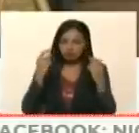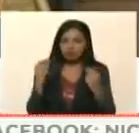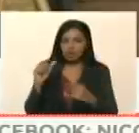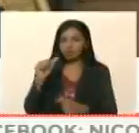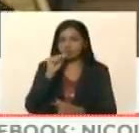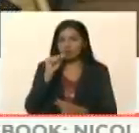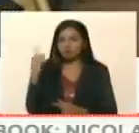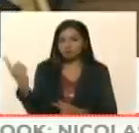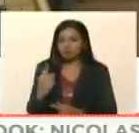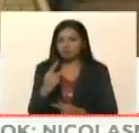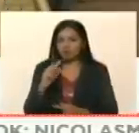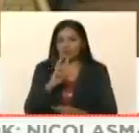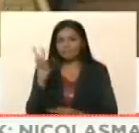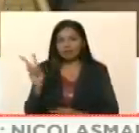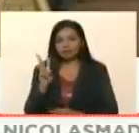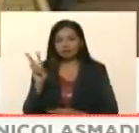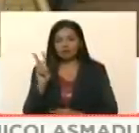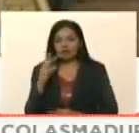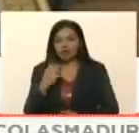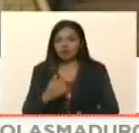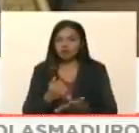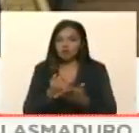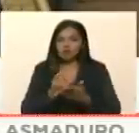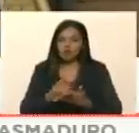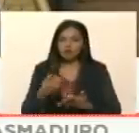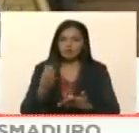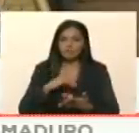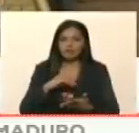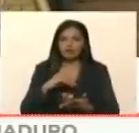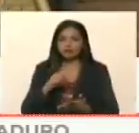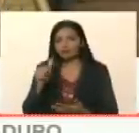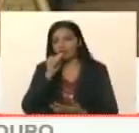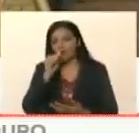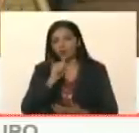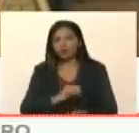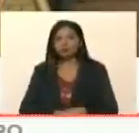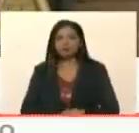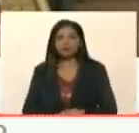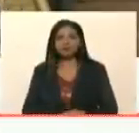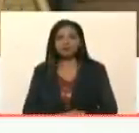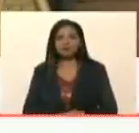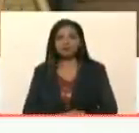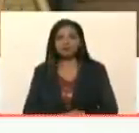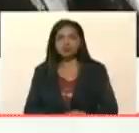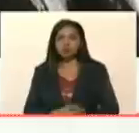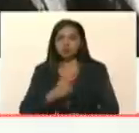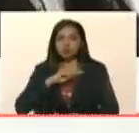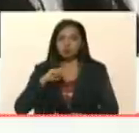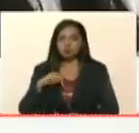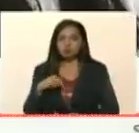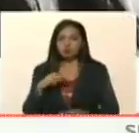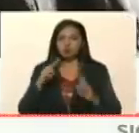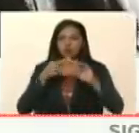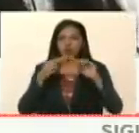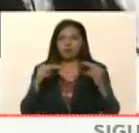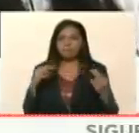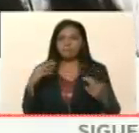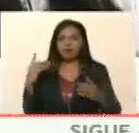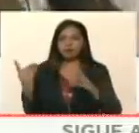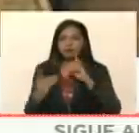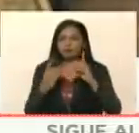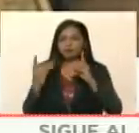Venezuela para ayudarnos en el plan de agua. Y hablamos también de la paz, del diálogo.